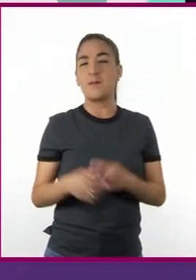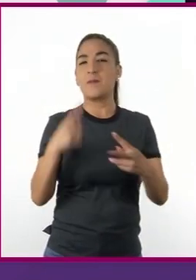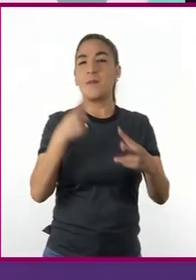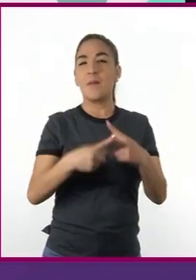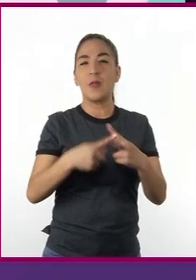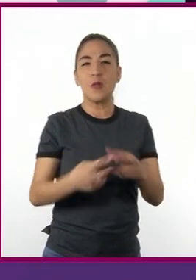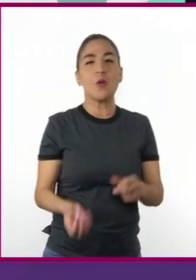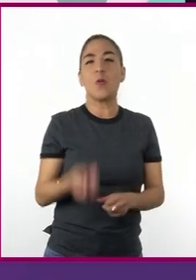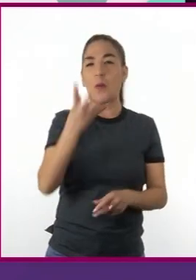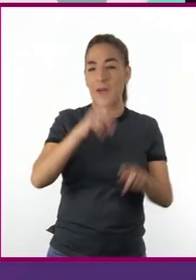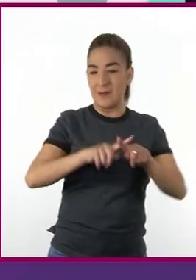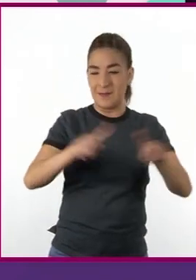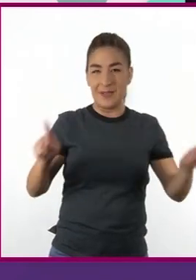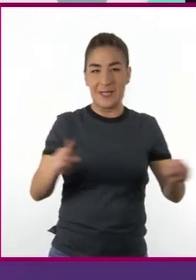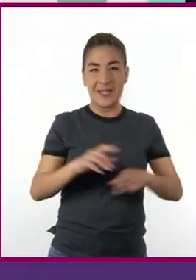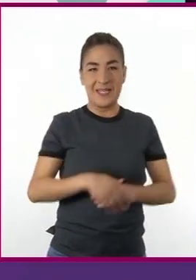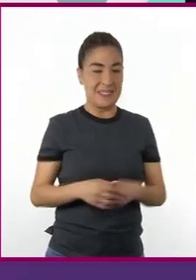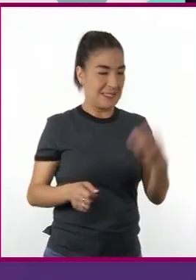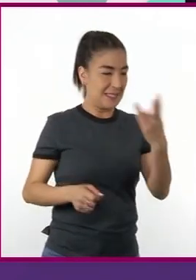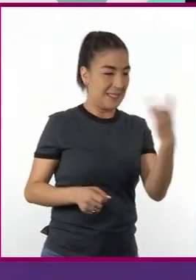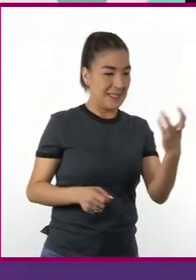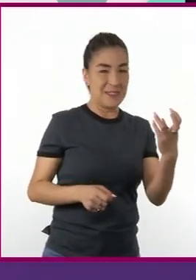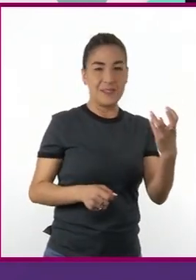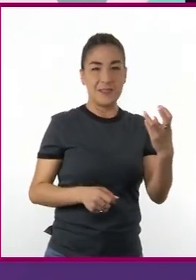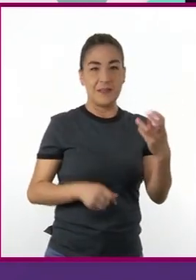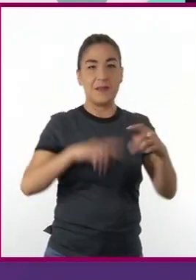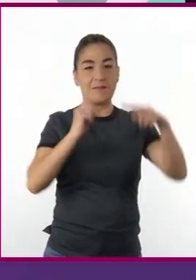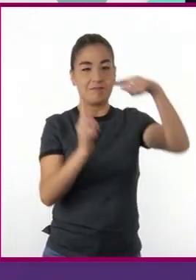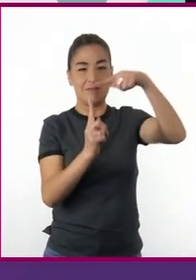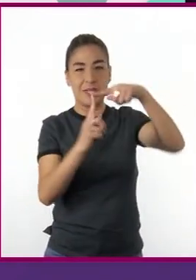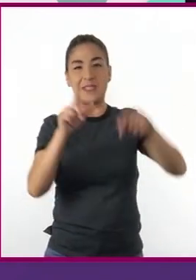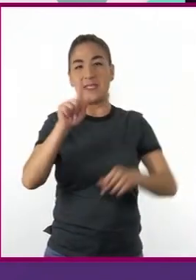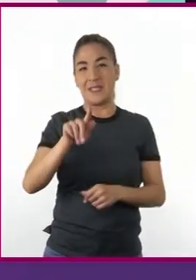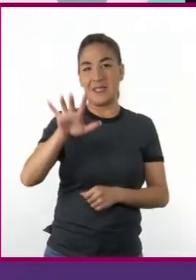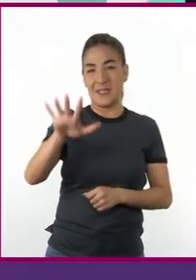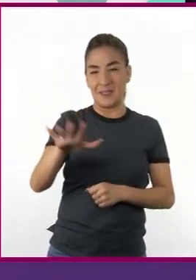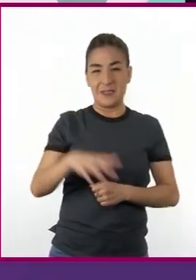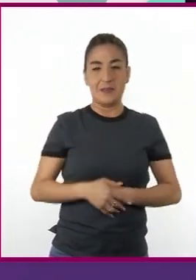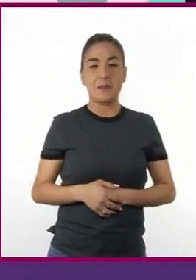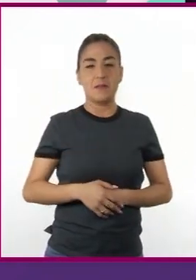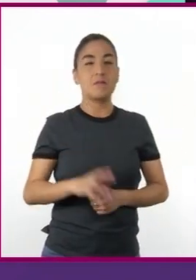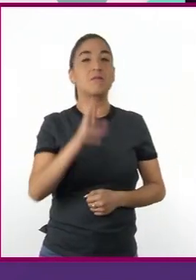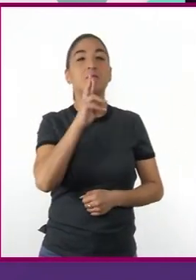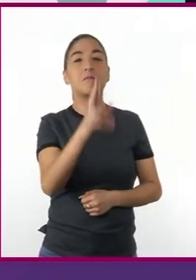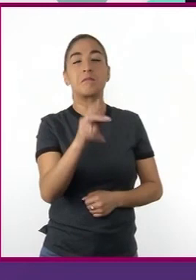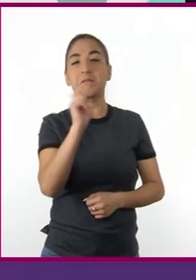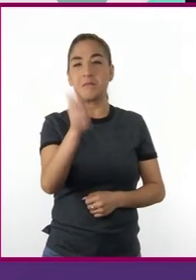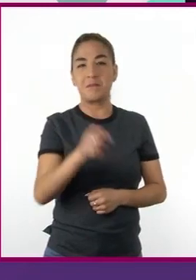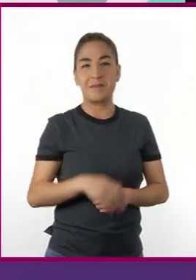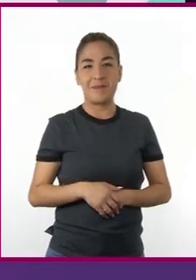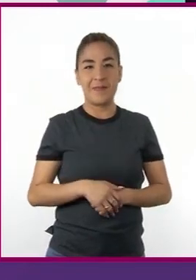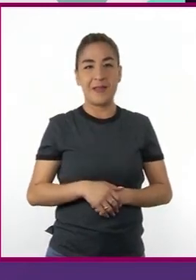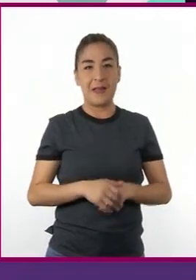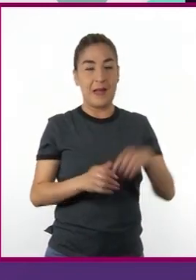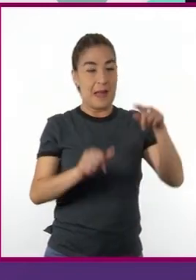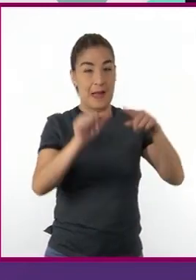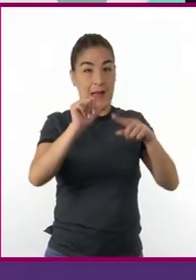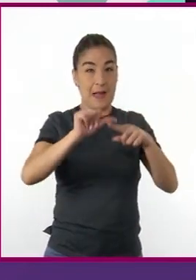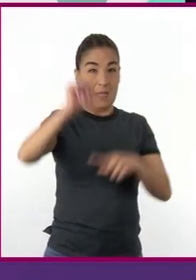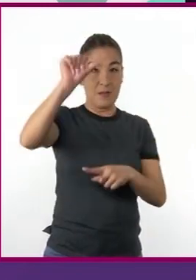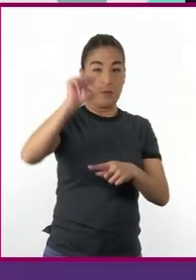Calculamos la diferencia entre 300 y 75 y obtenemos que la altura es igual